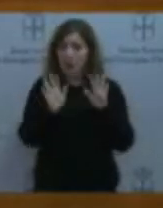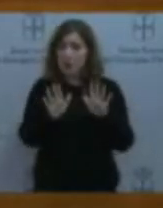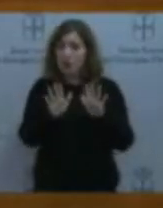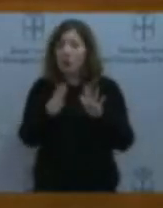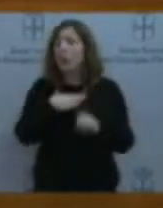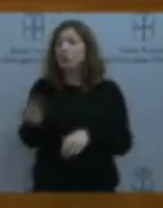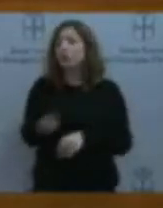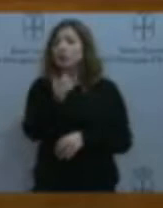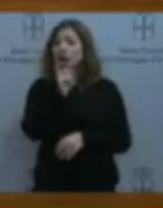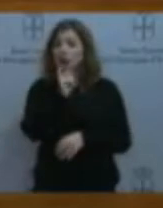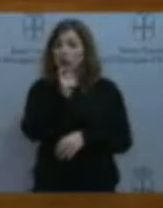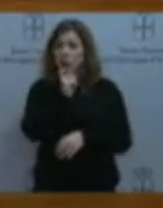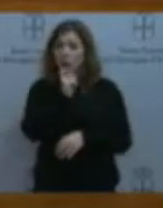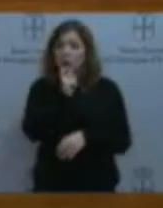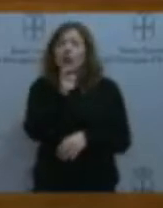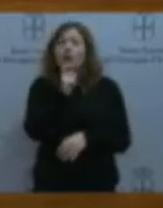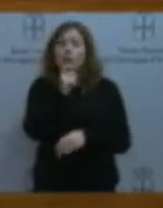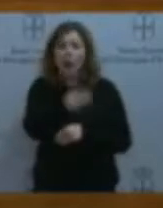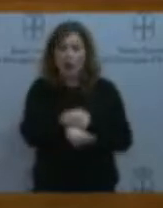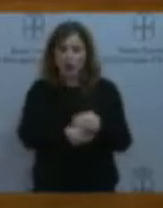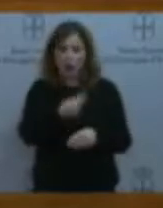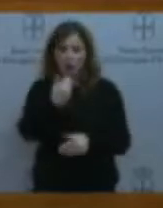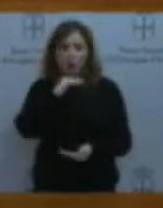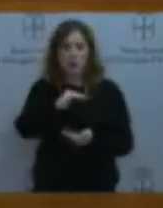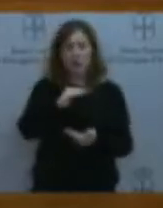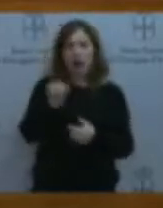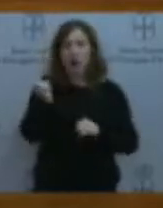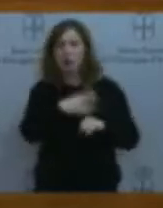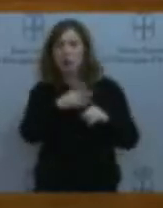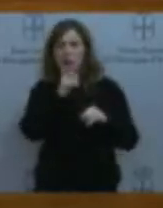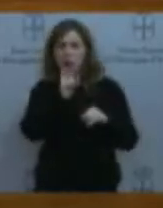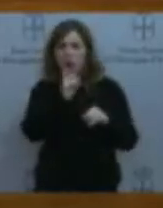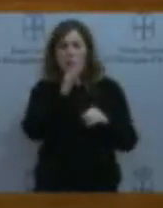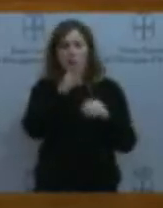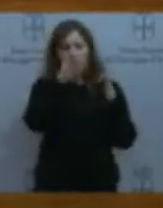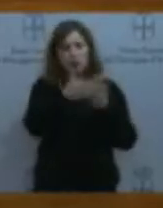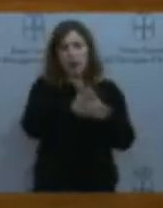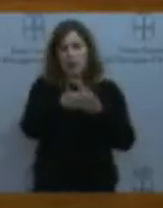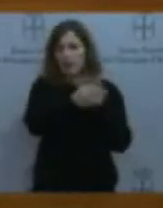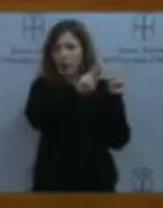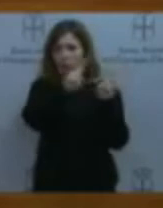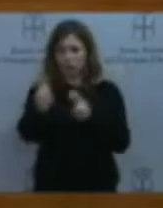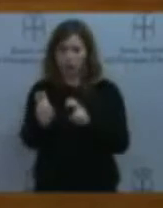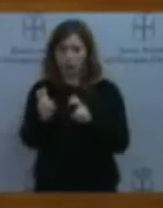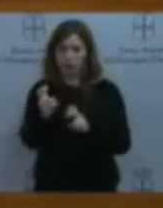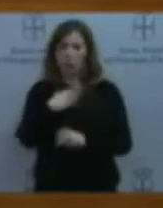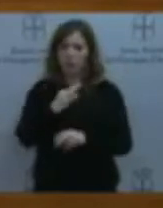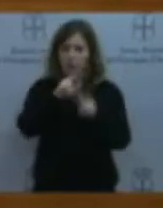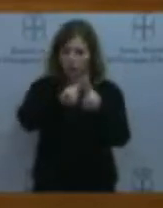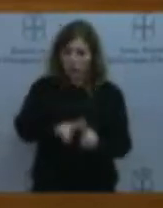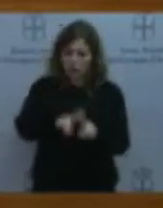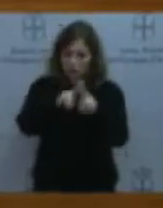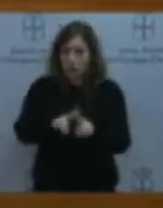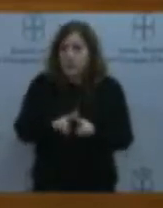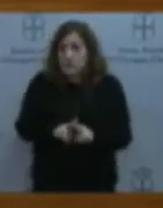mejorarlo? ¿Hasta qué punto? ¿Tenemos capacidad de ahorro? Usted hablaba de algunas cuestiones que se pueden analizar. Y,